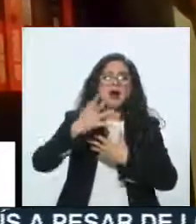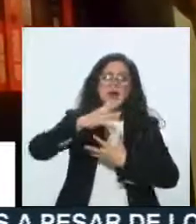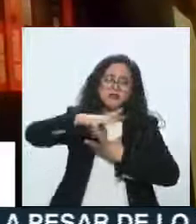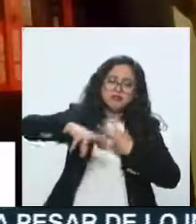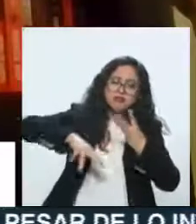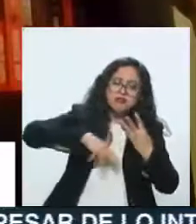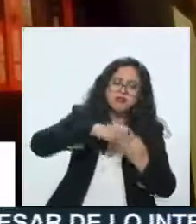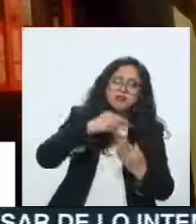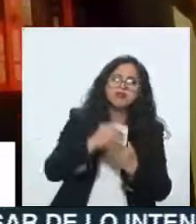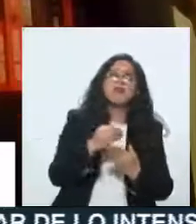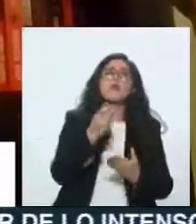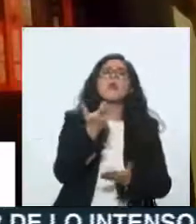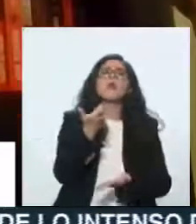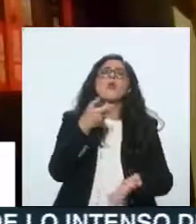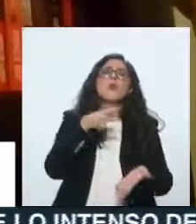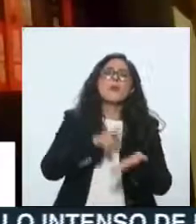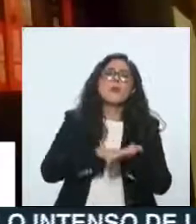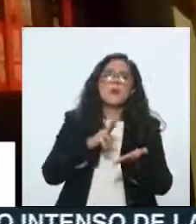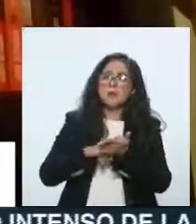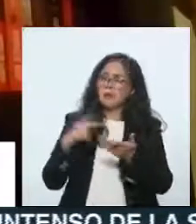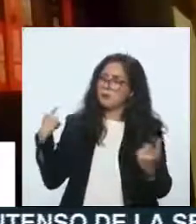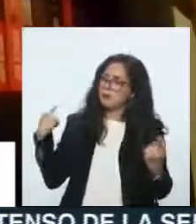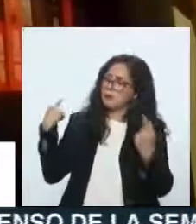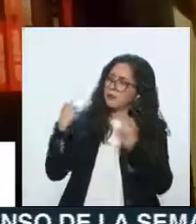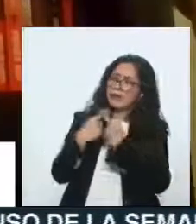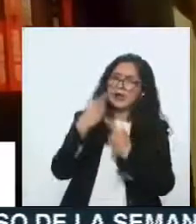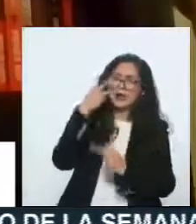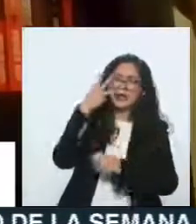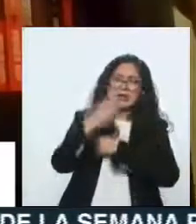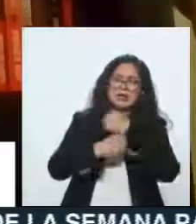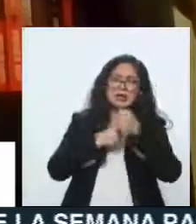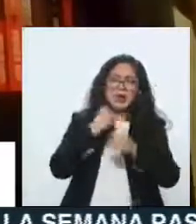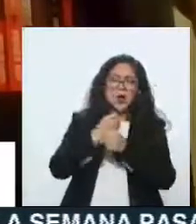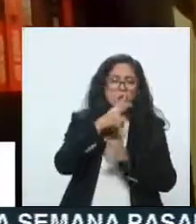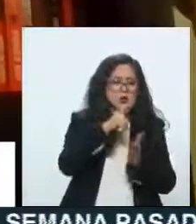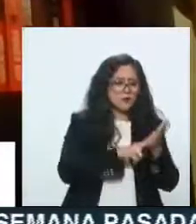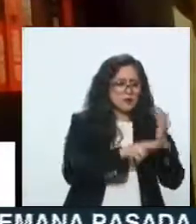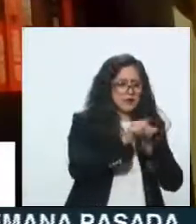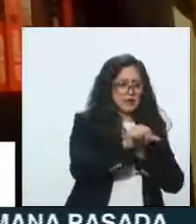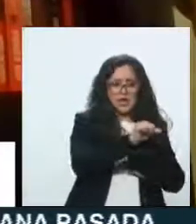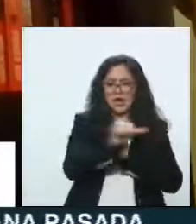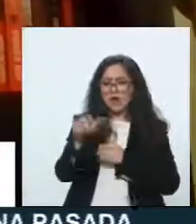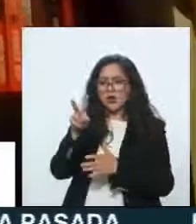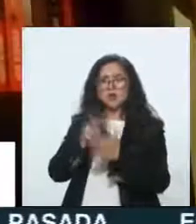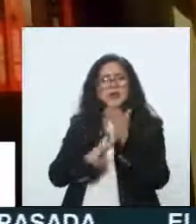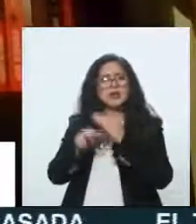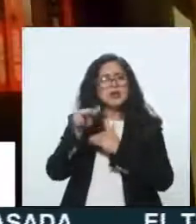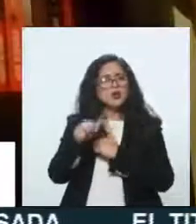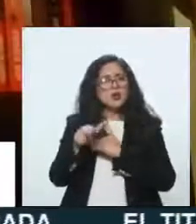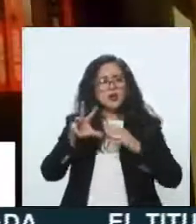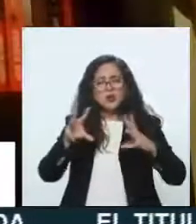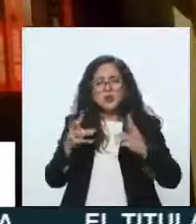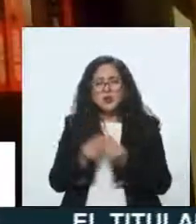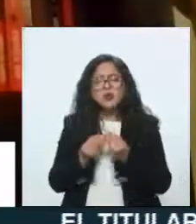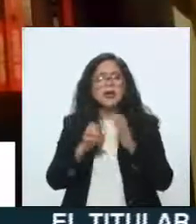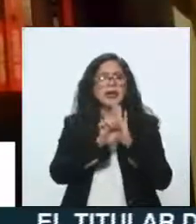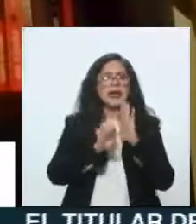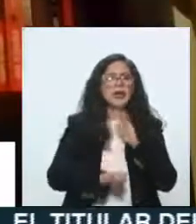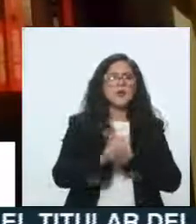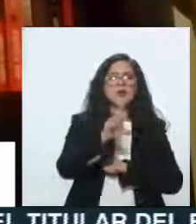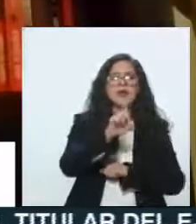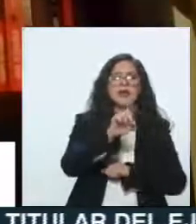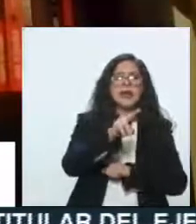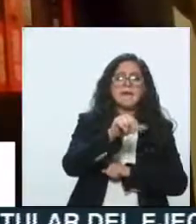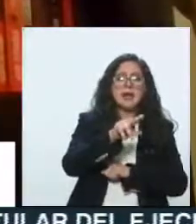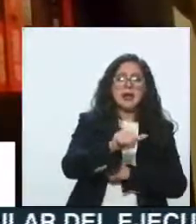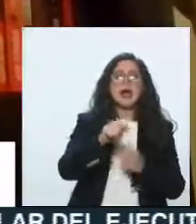en relación con el promedio de los últimos 3 años, de 2016 a 2018, en comparación con 2019, vemos que Dinamarca, Colombia y